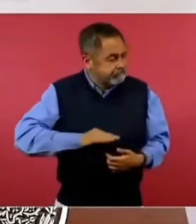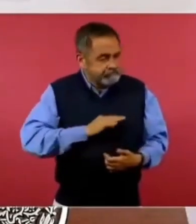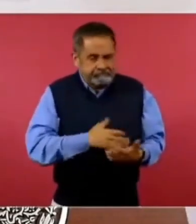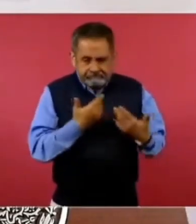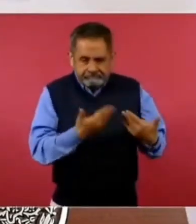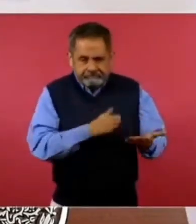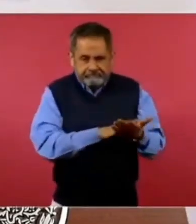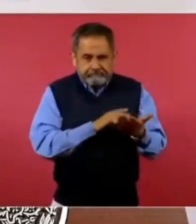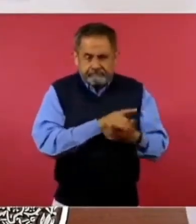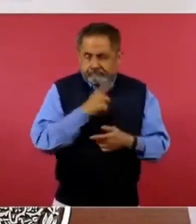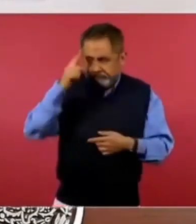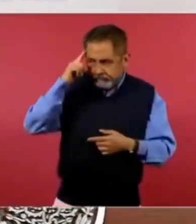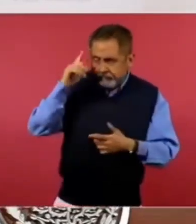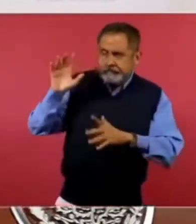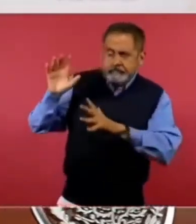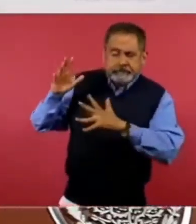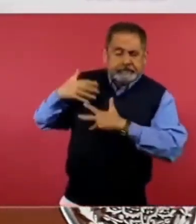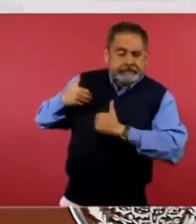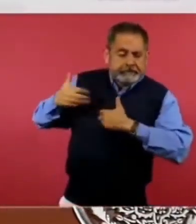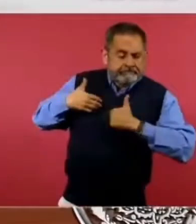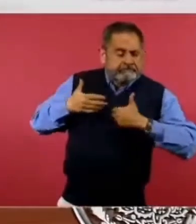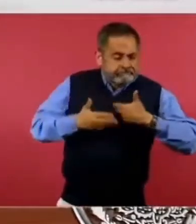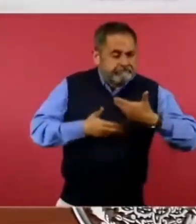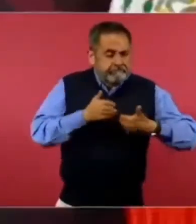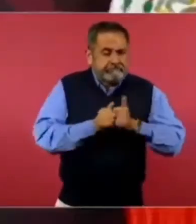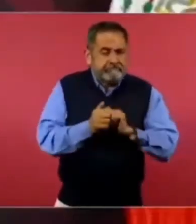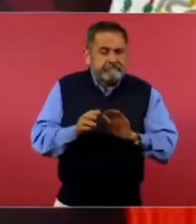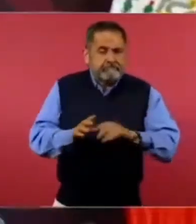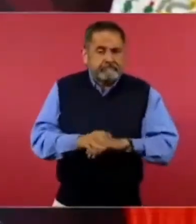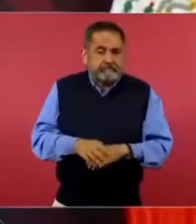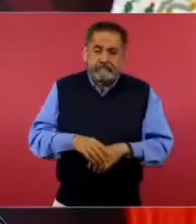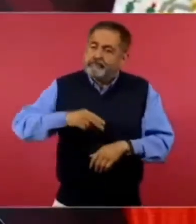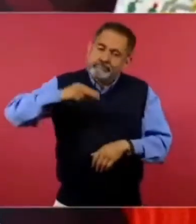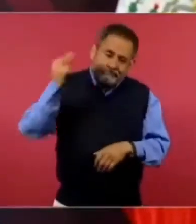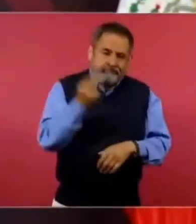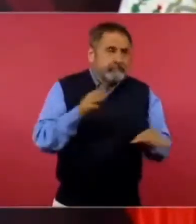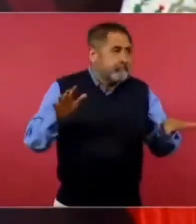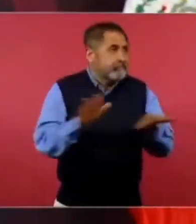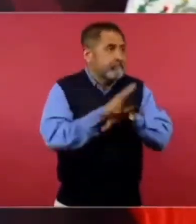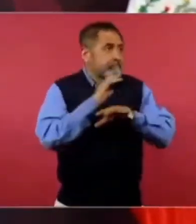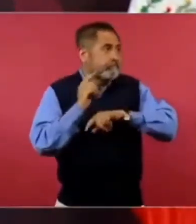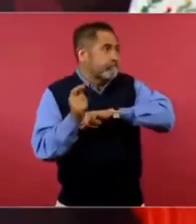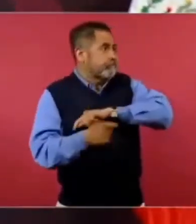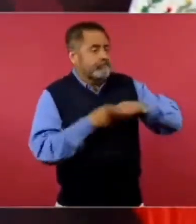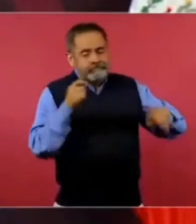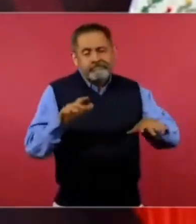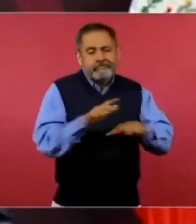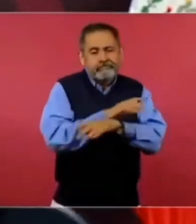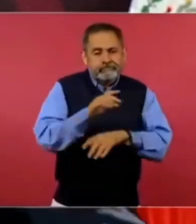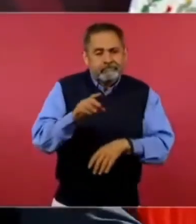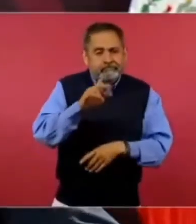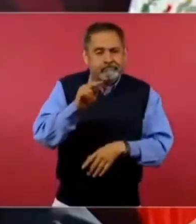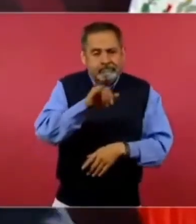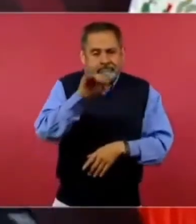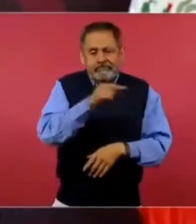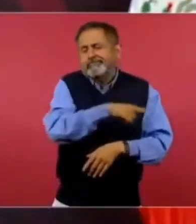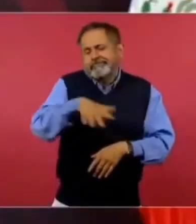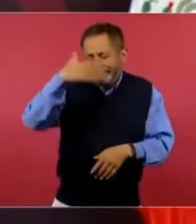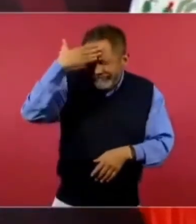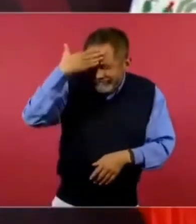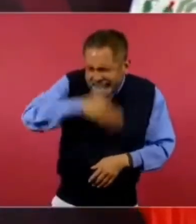porque están entendiendo, primero, que hace falta la reforma. Ellos lo